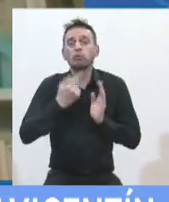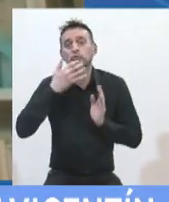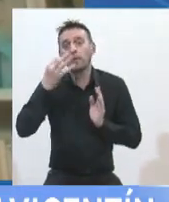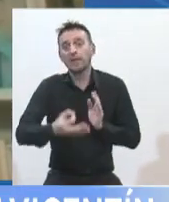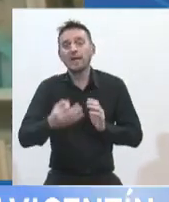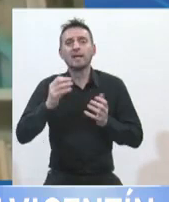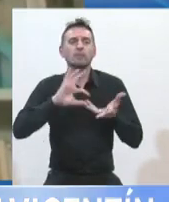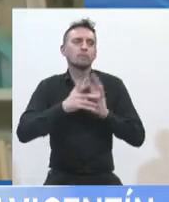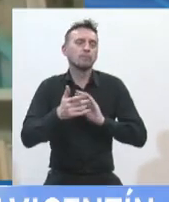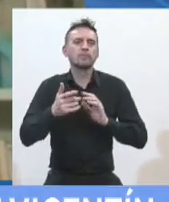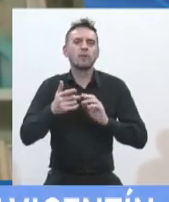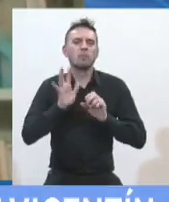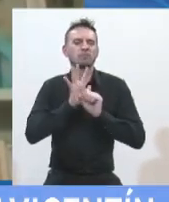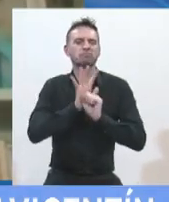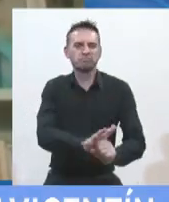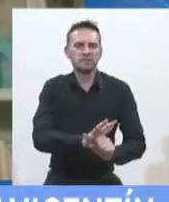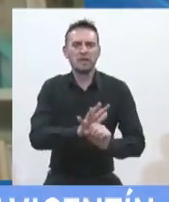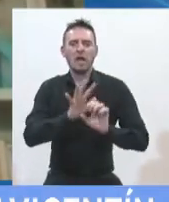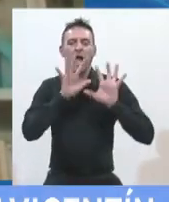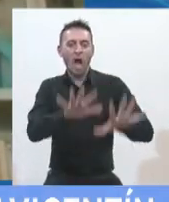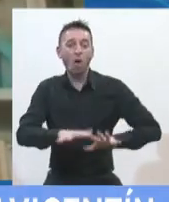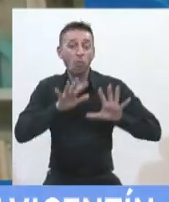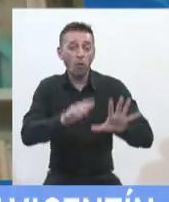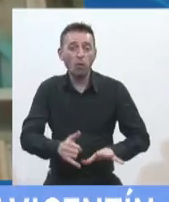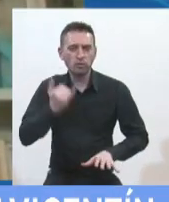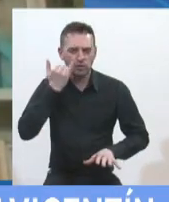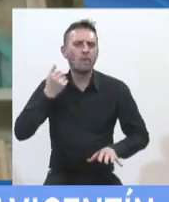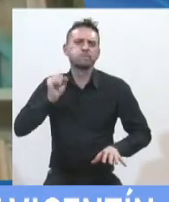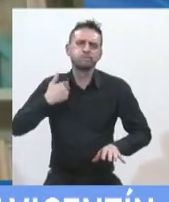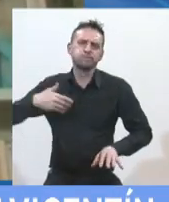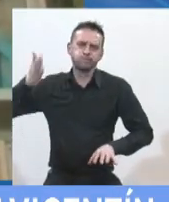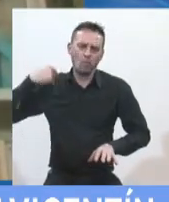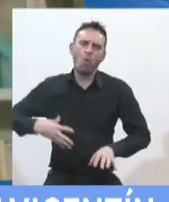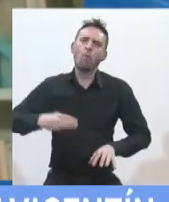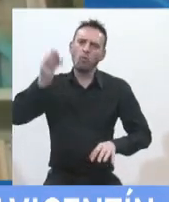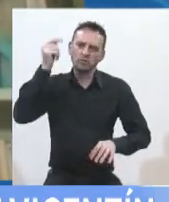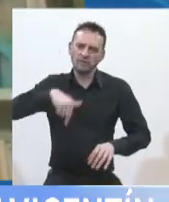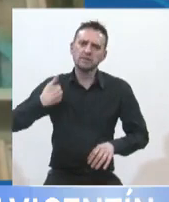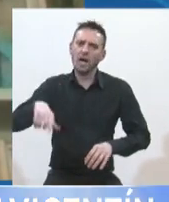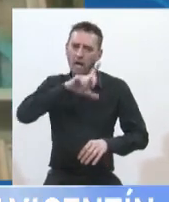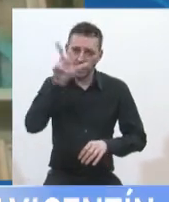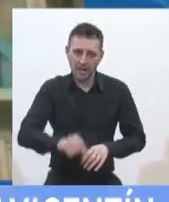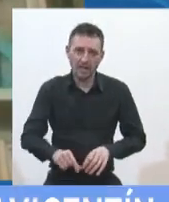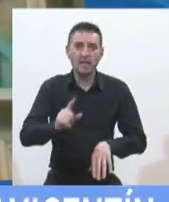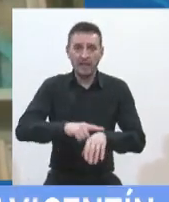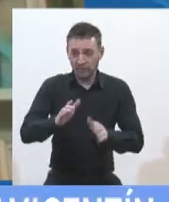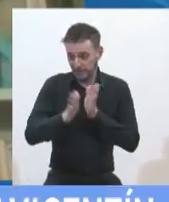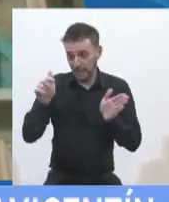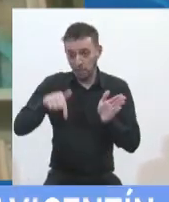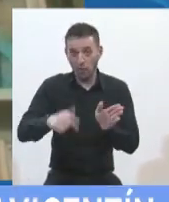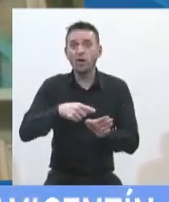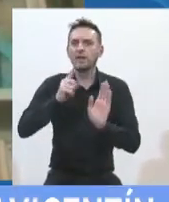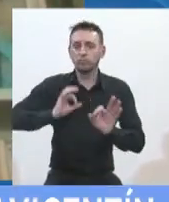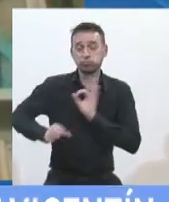desde el institucional los atropellos y los abusos ya los hemos visto los hemos visto muchas veces en la argentina en tiempos recientes y en tiempos